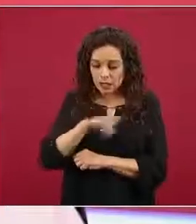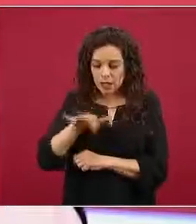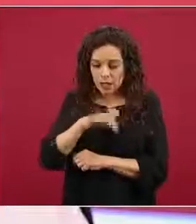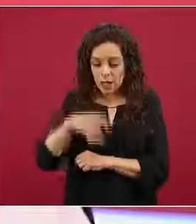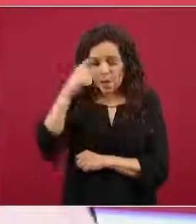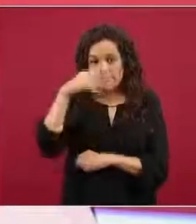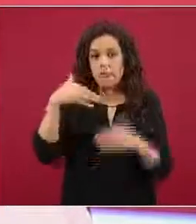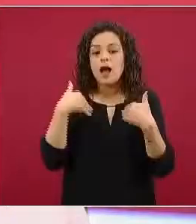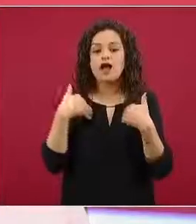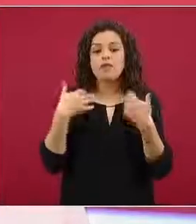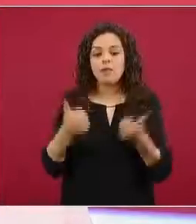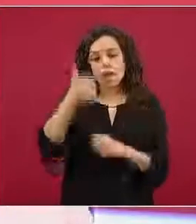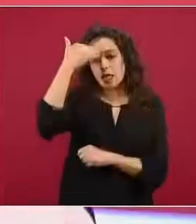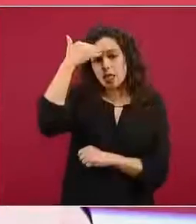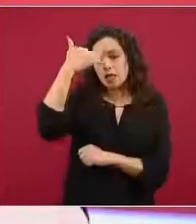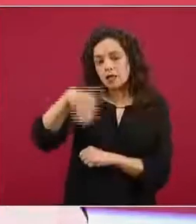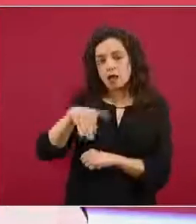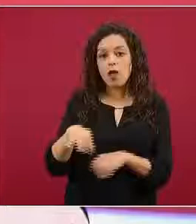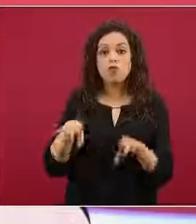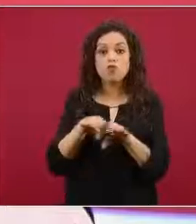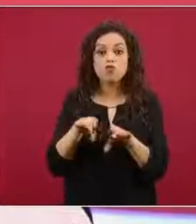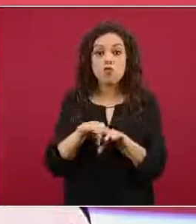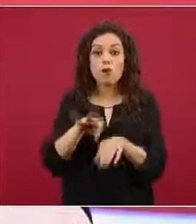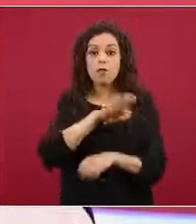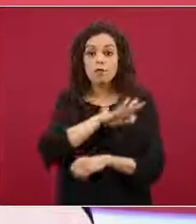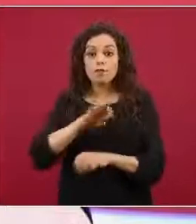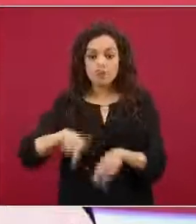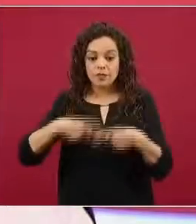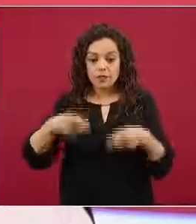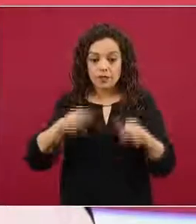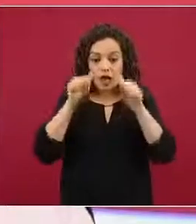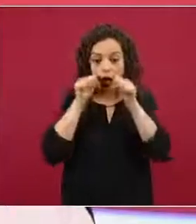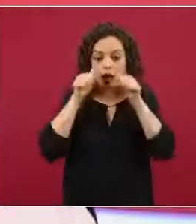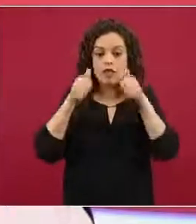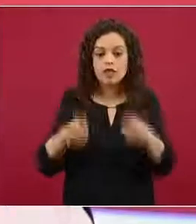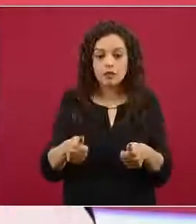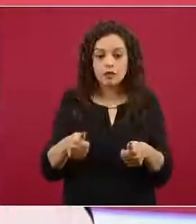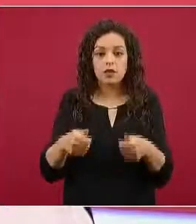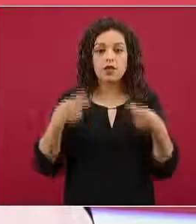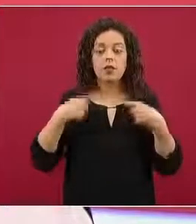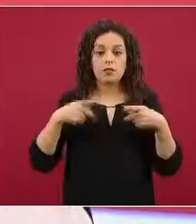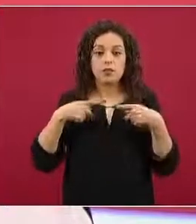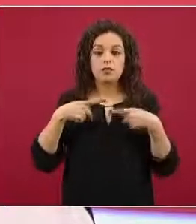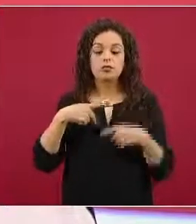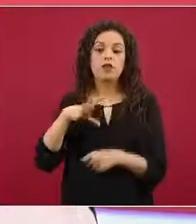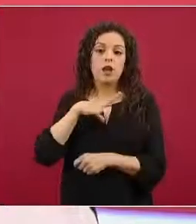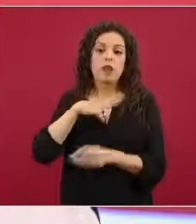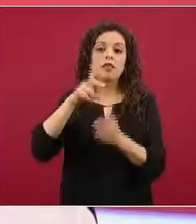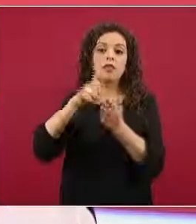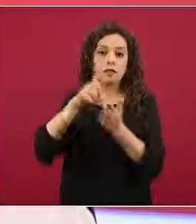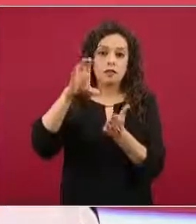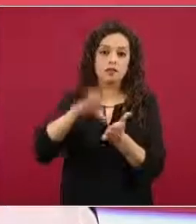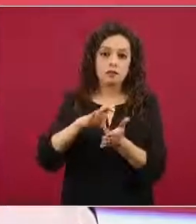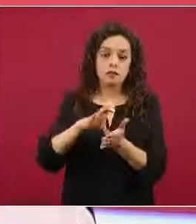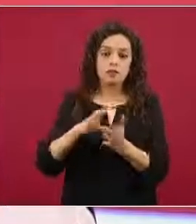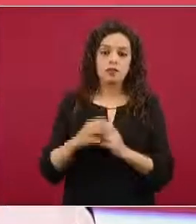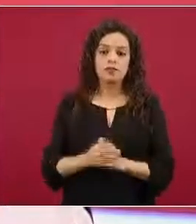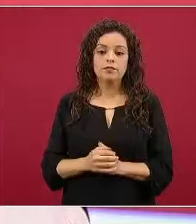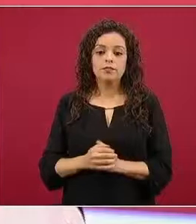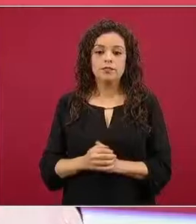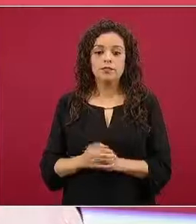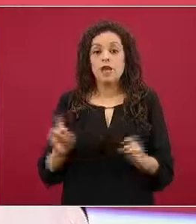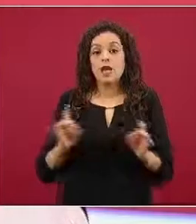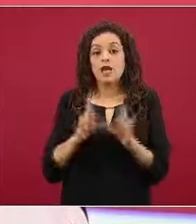sepa cómo es posible atender a una persona que vive con una discapacidad en caso de que le